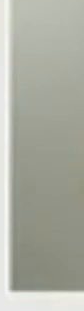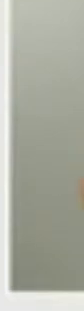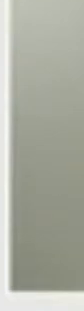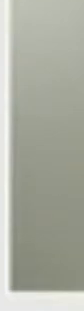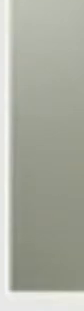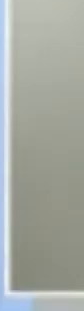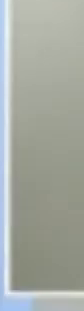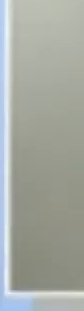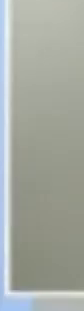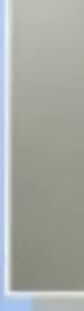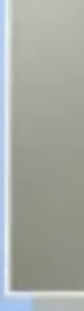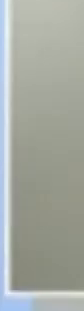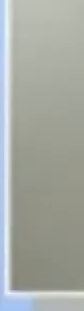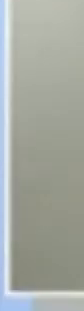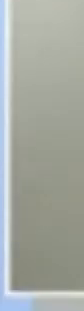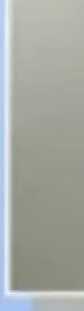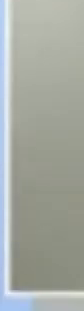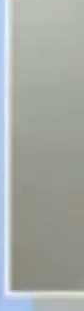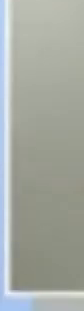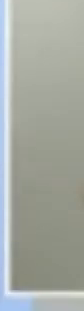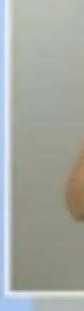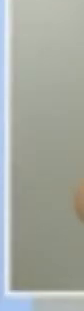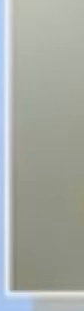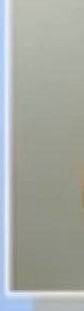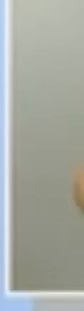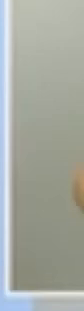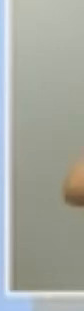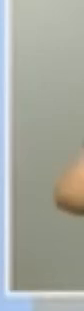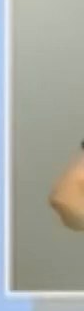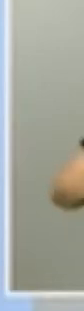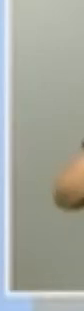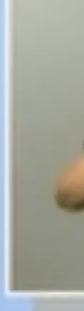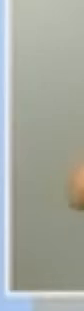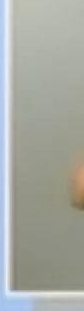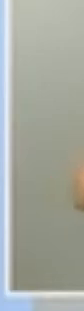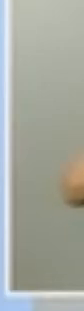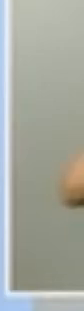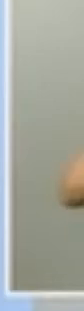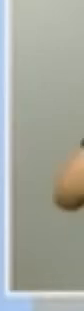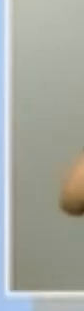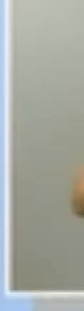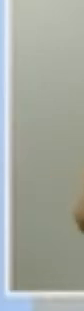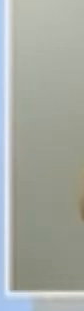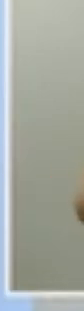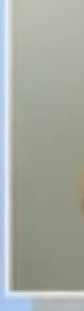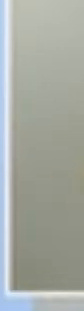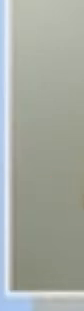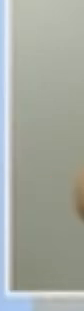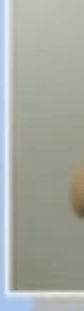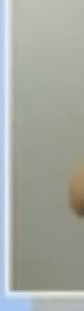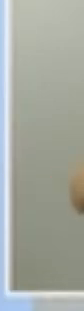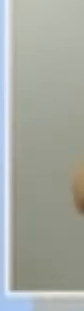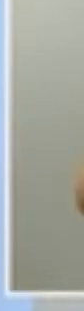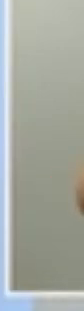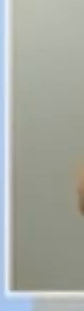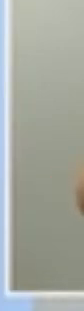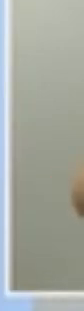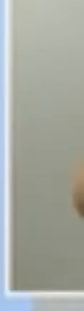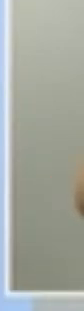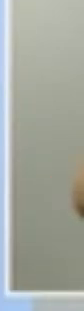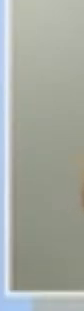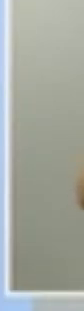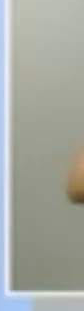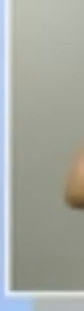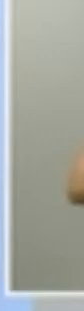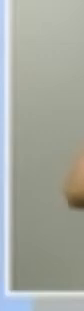récord esta prestación, todos los aplicativos informáticos, para estar a tiempo en este momento y poder además desarrollar un sistema